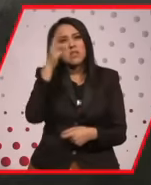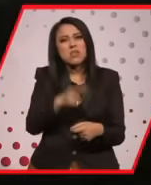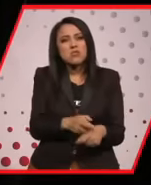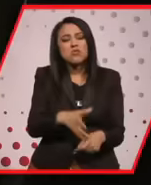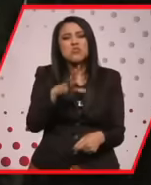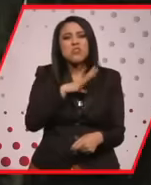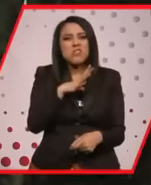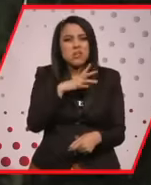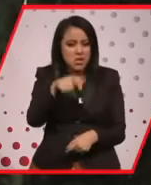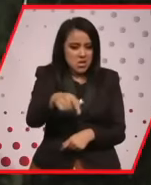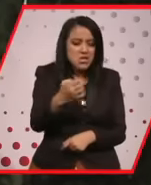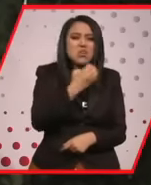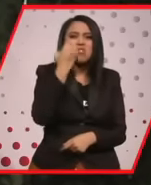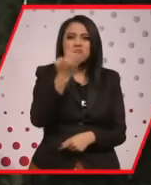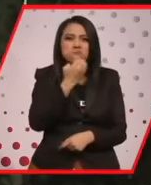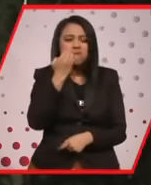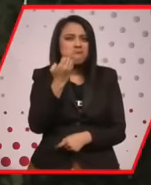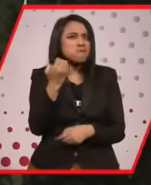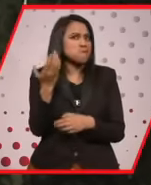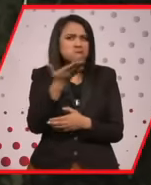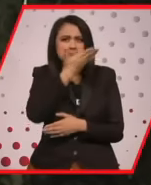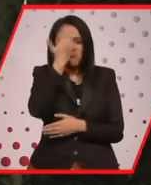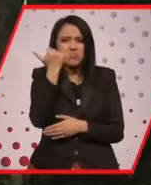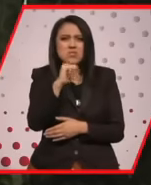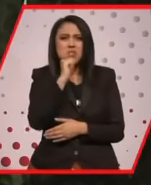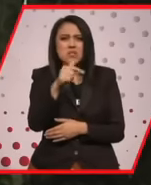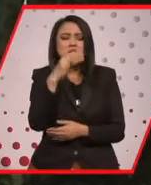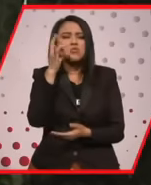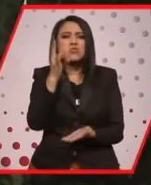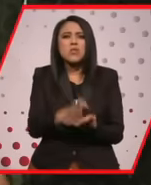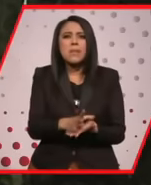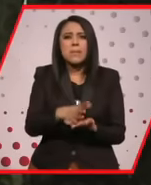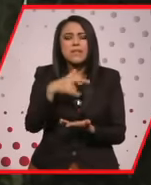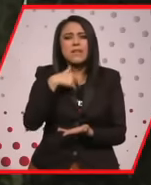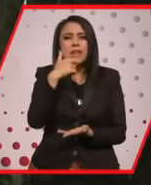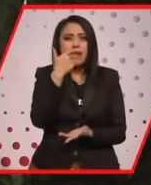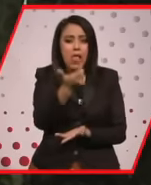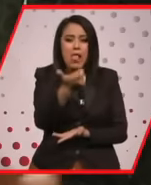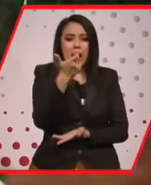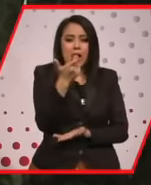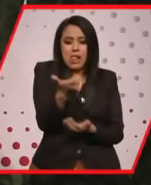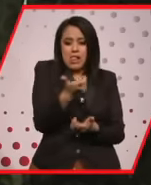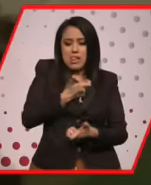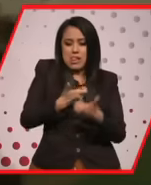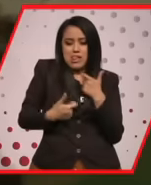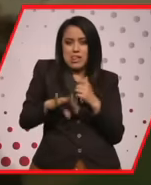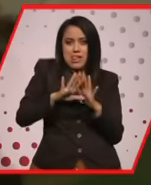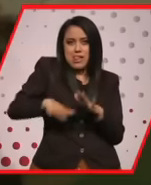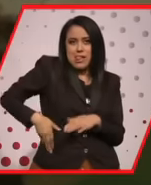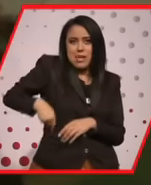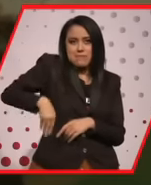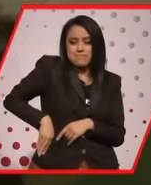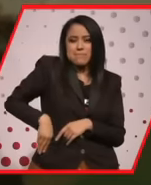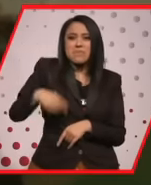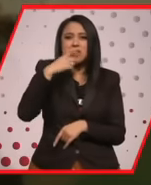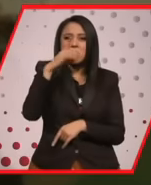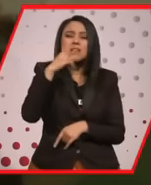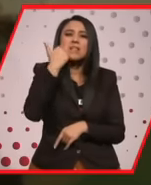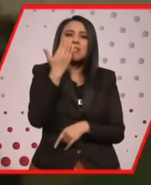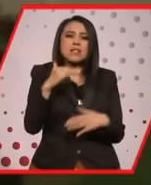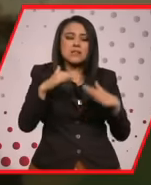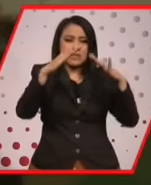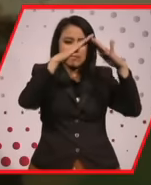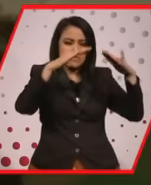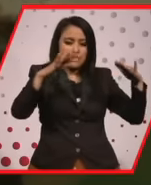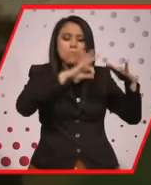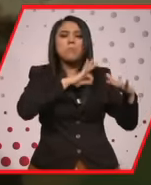nada académico, que está viniendo más interesado en cuestiones monetarias, cuestiones de dinero. Explican que se empeña en construir un techo para